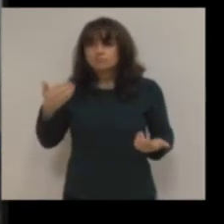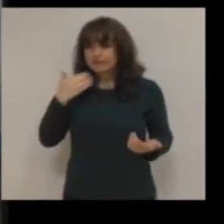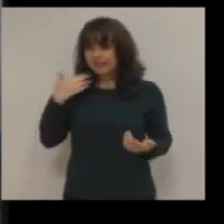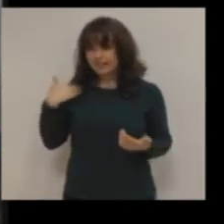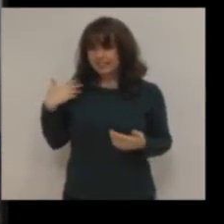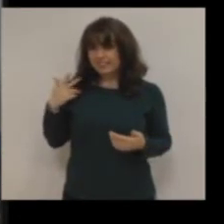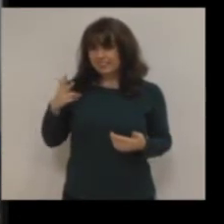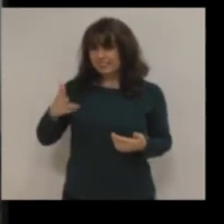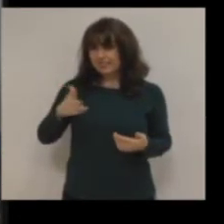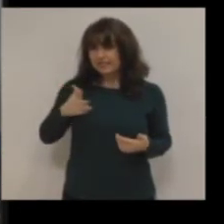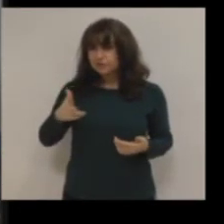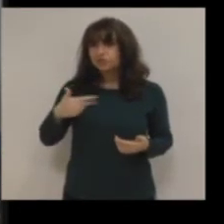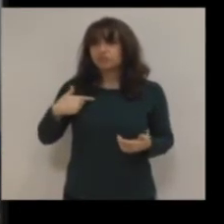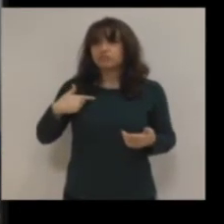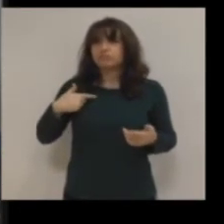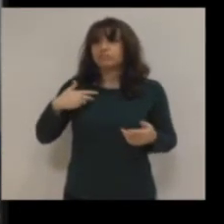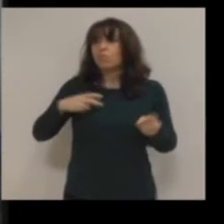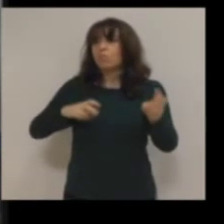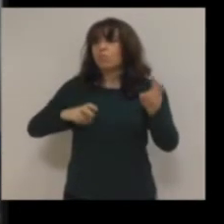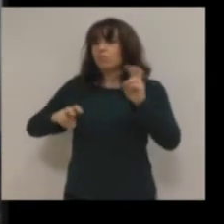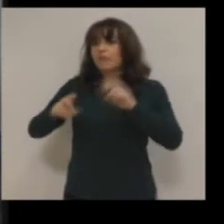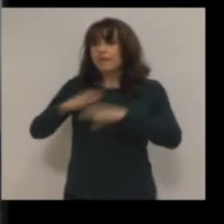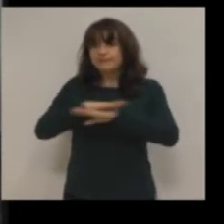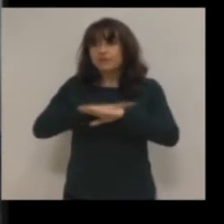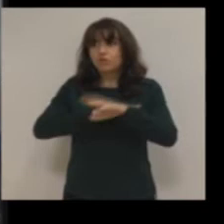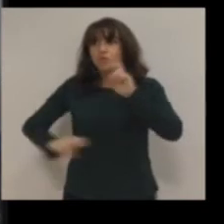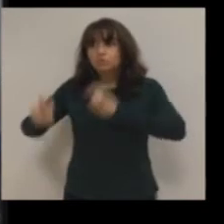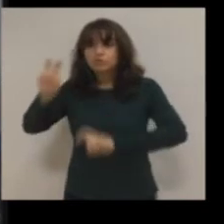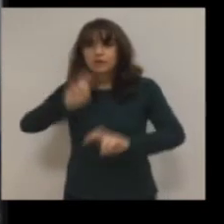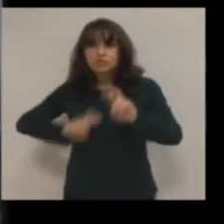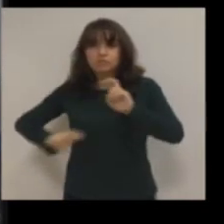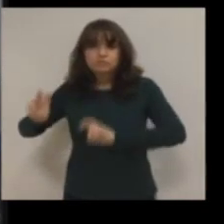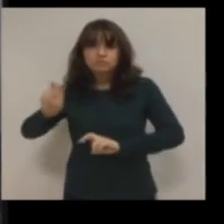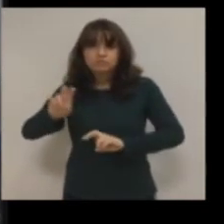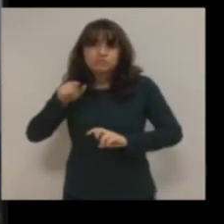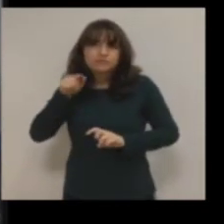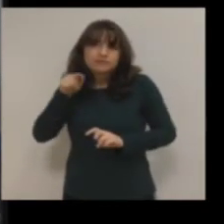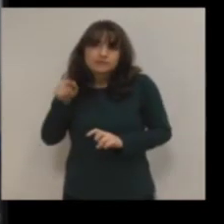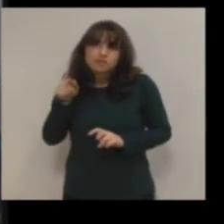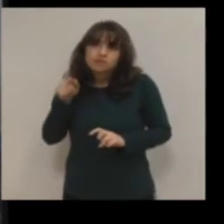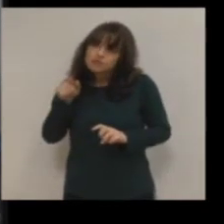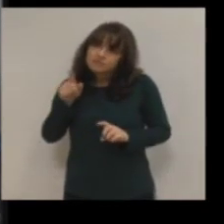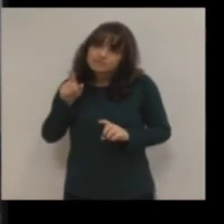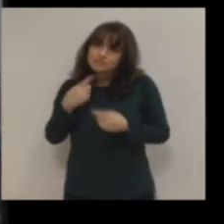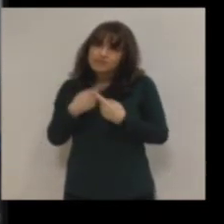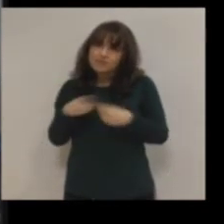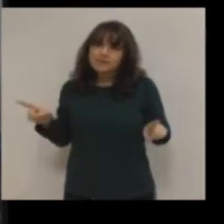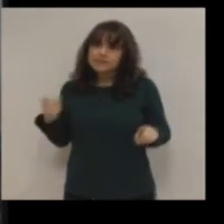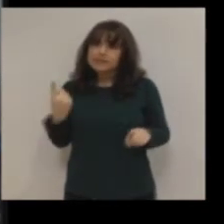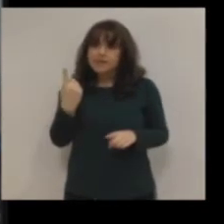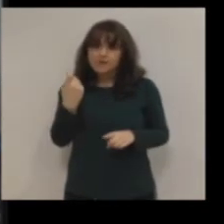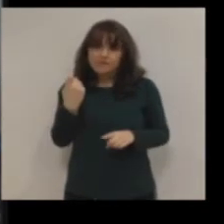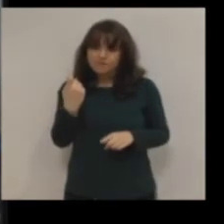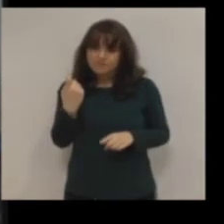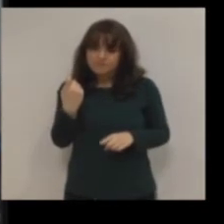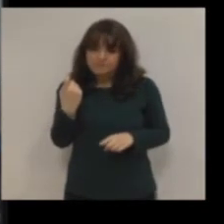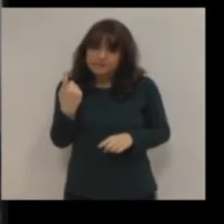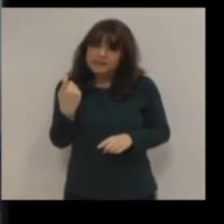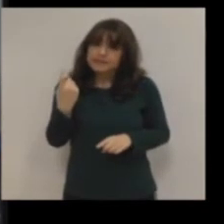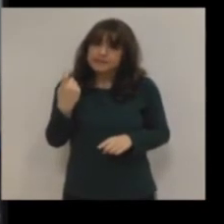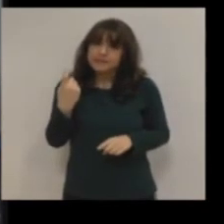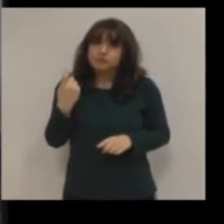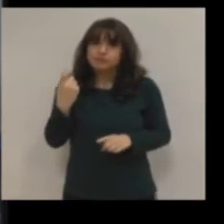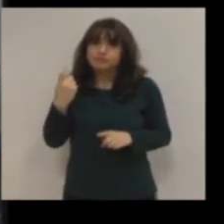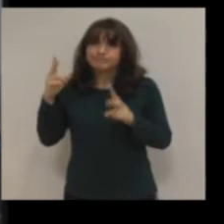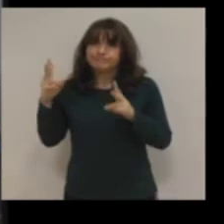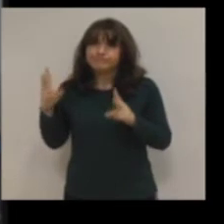sido directamente buscado por la administración, que eso es otra cosa muy distinta y que faltaría, nos quedaría el